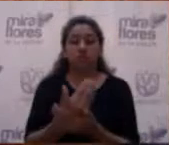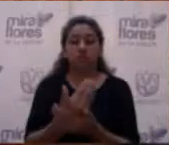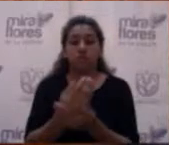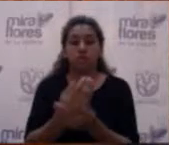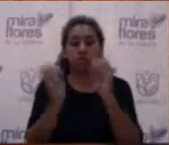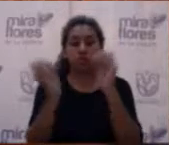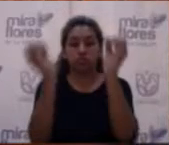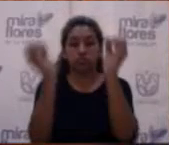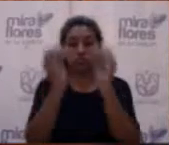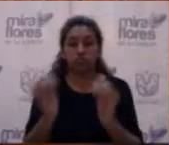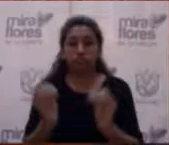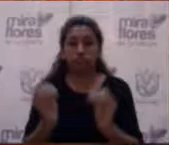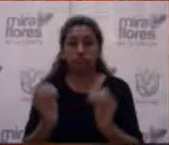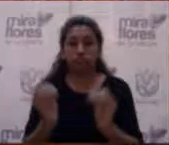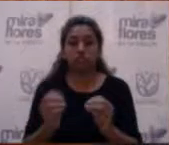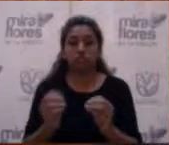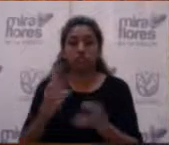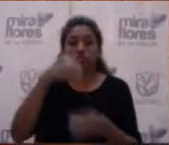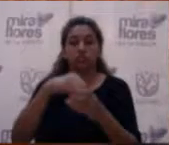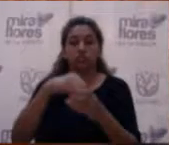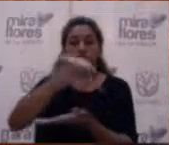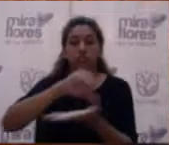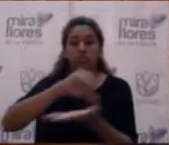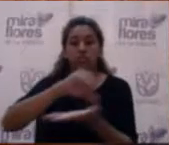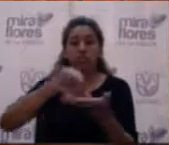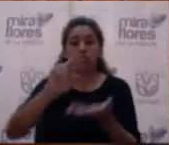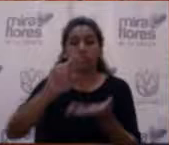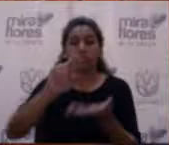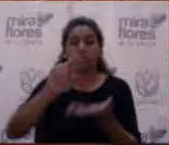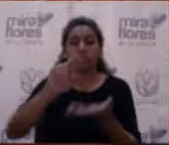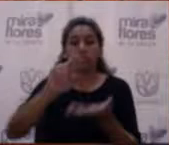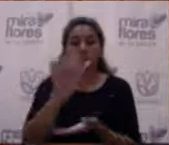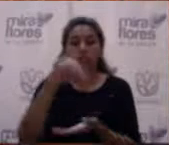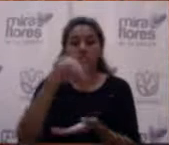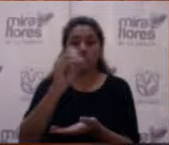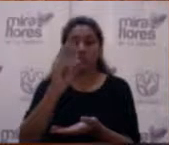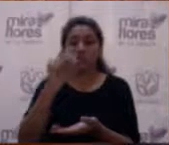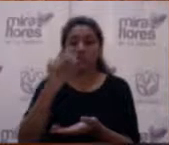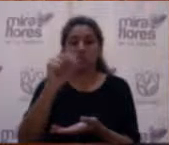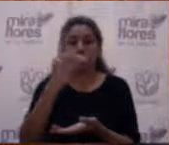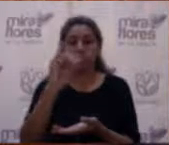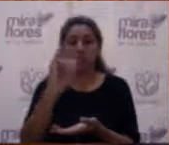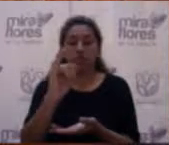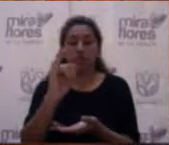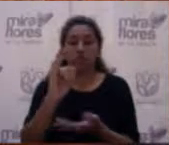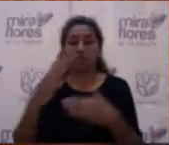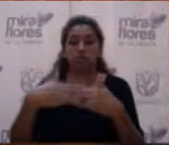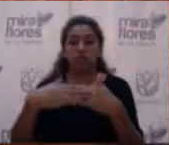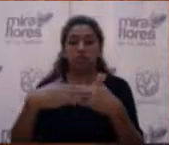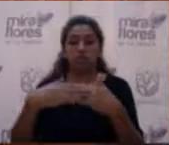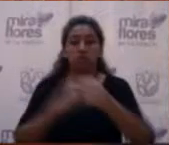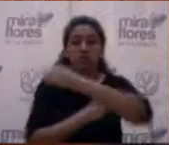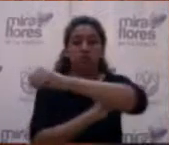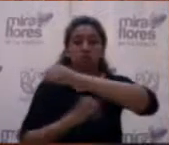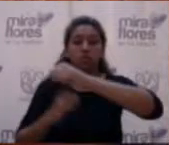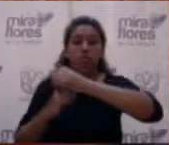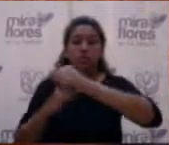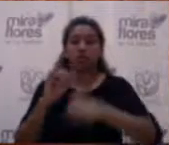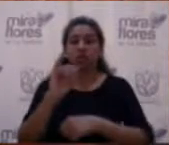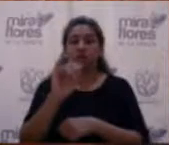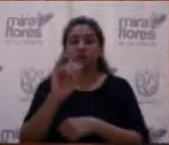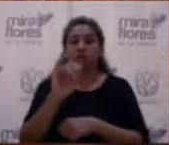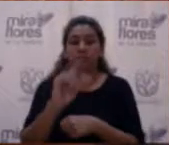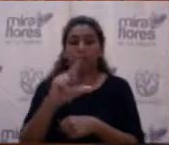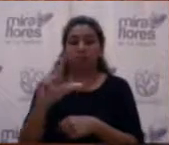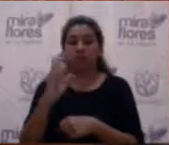donada en la zona del Parque Raimondi, muy cercano a donde está el puente Villena,